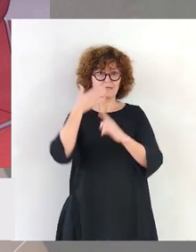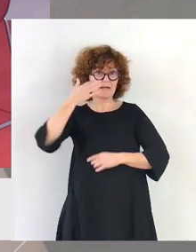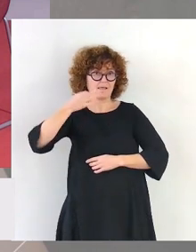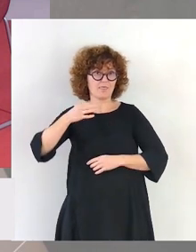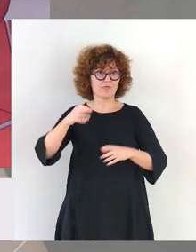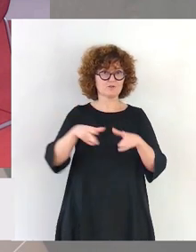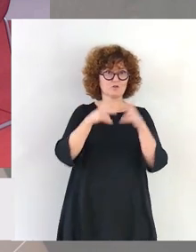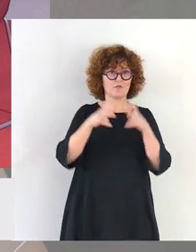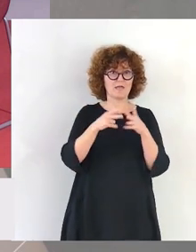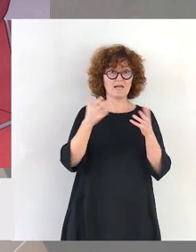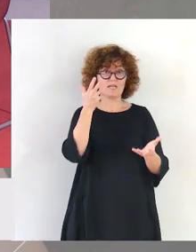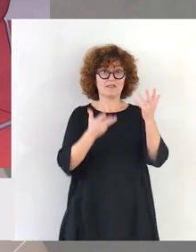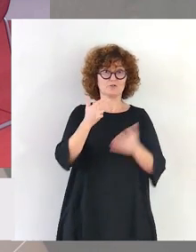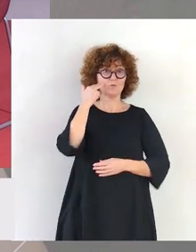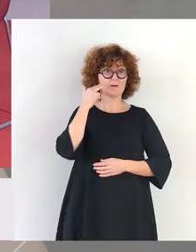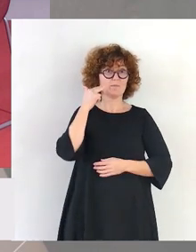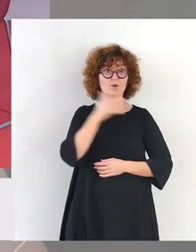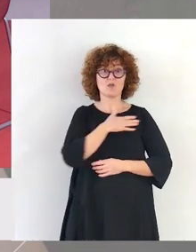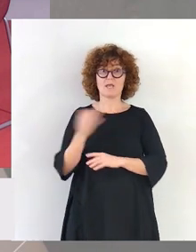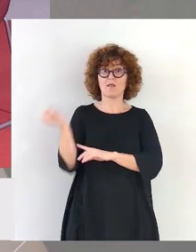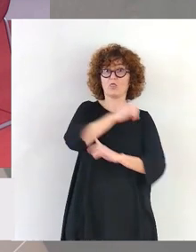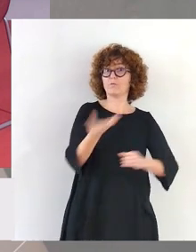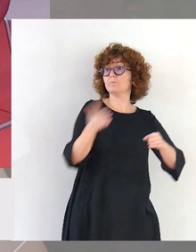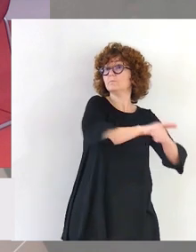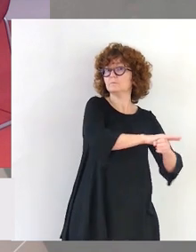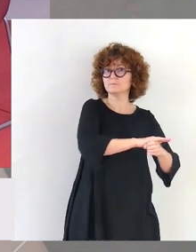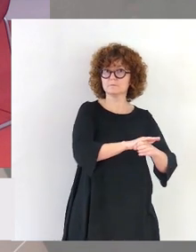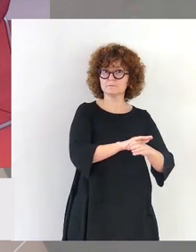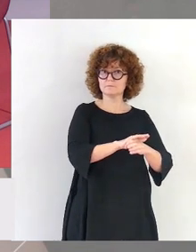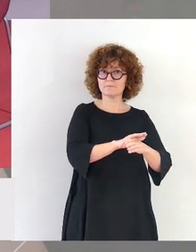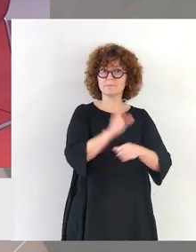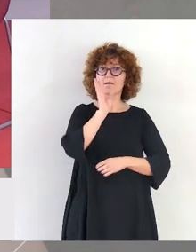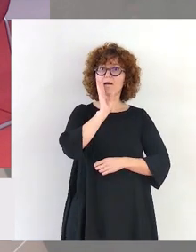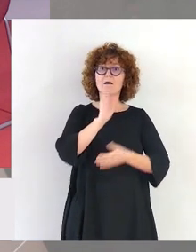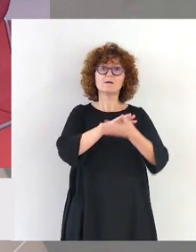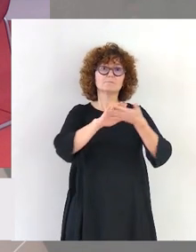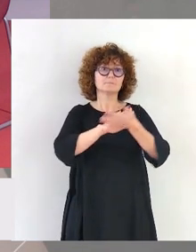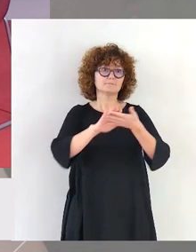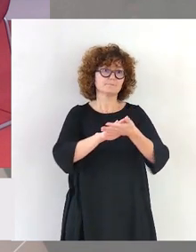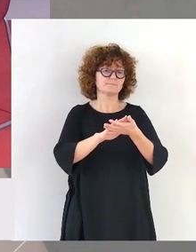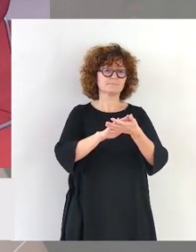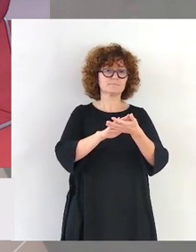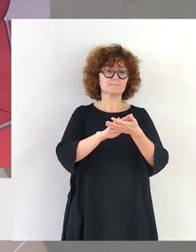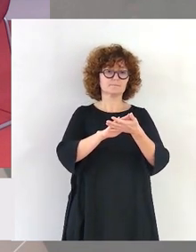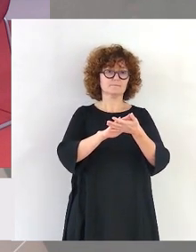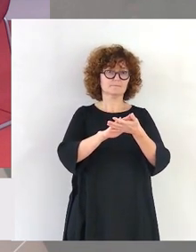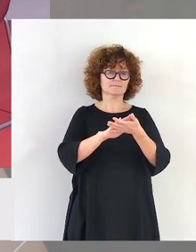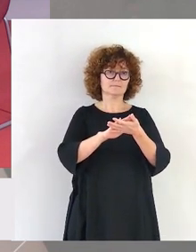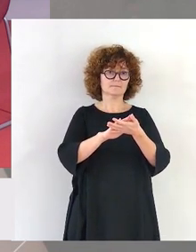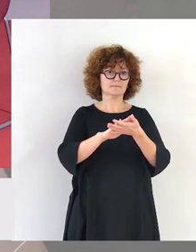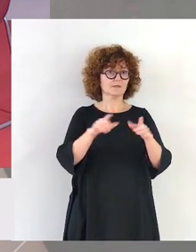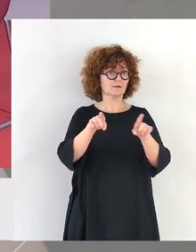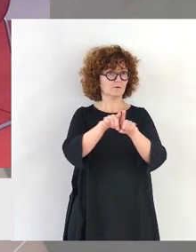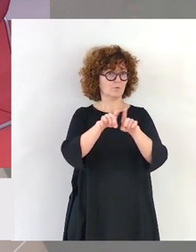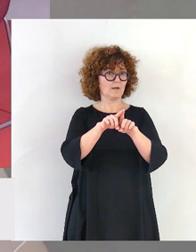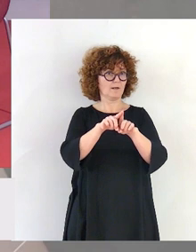miedo y creo que eso tenemos que incorporarlo al análisis cuando yo antes decía igual pensáis que arritmo el asco mi sardina y es cierto no pero